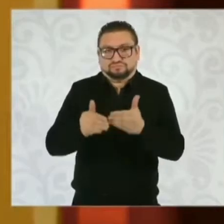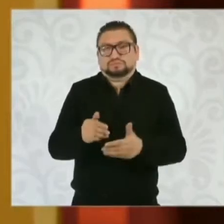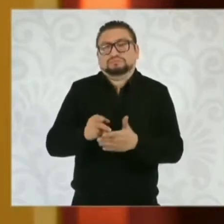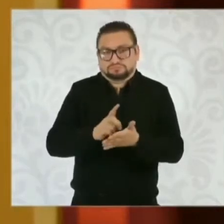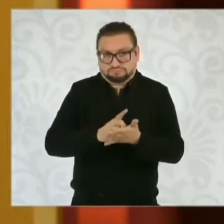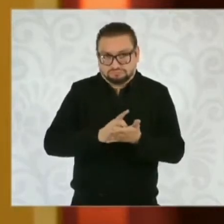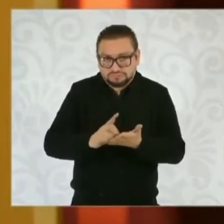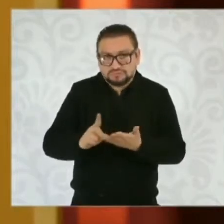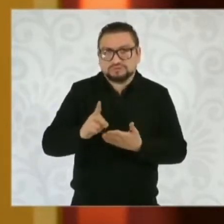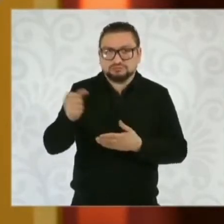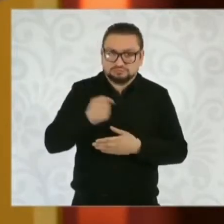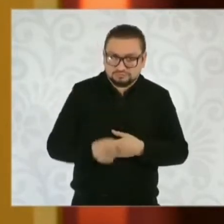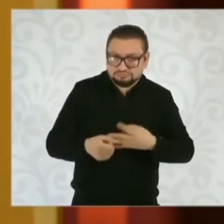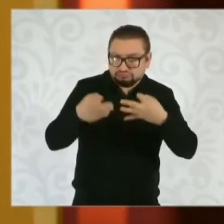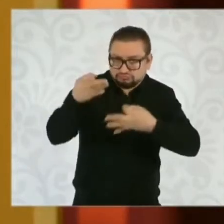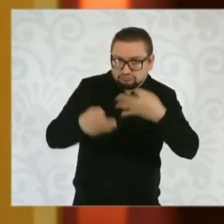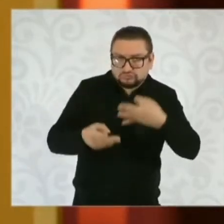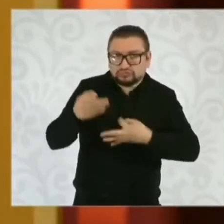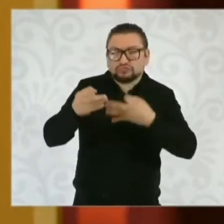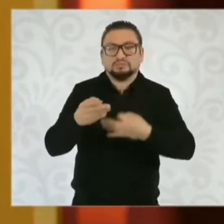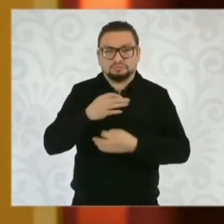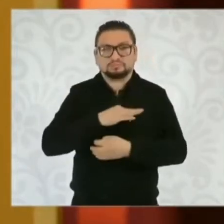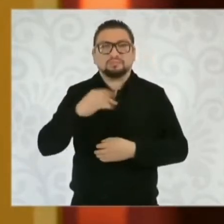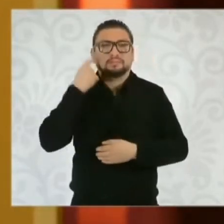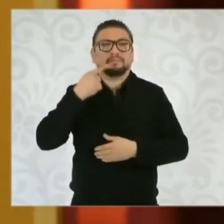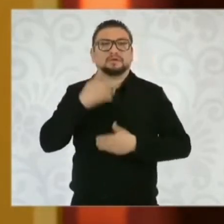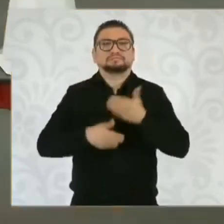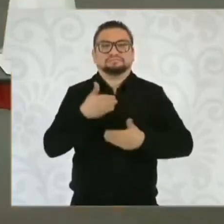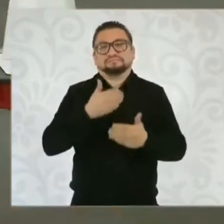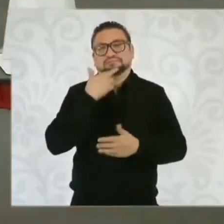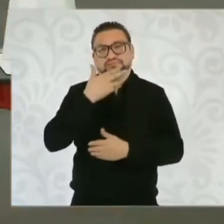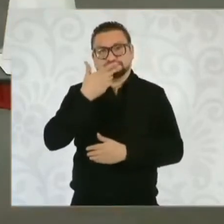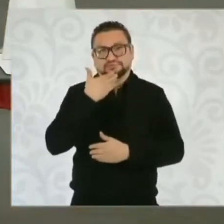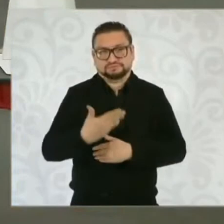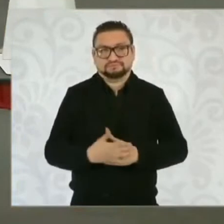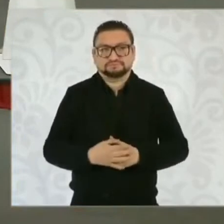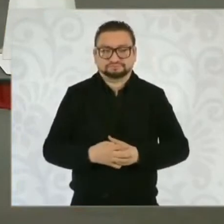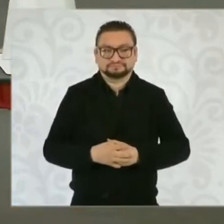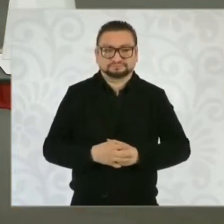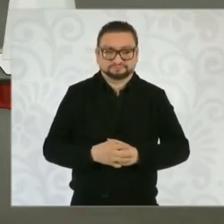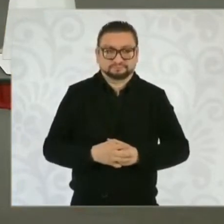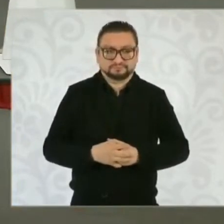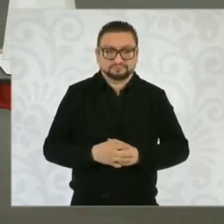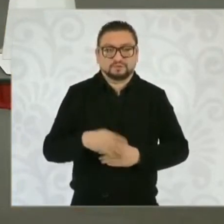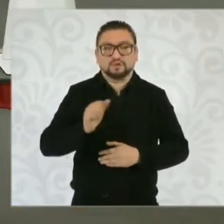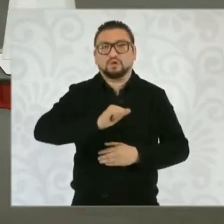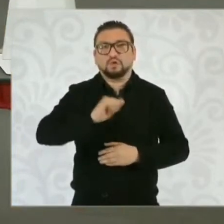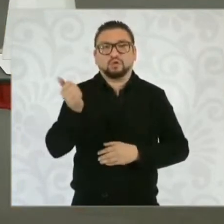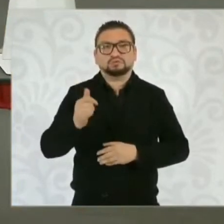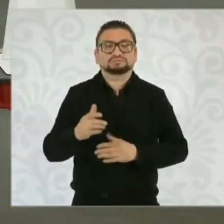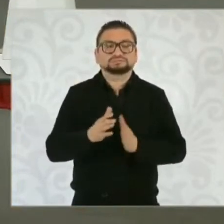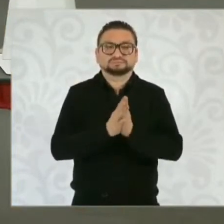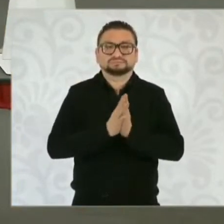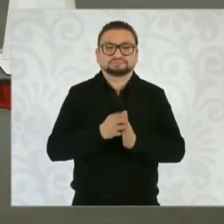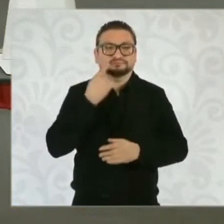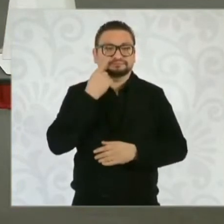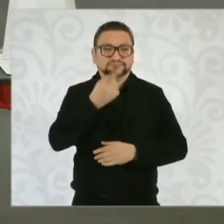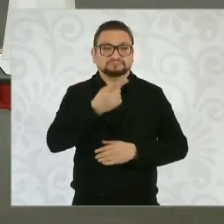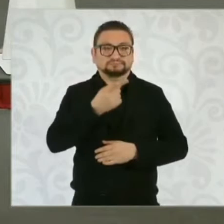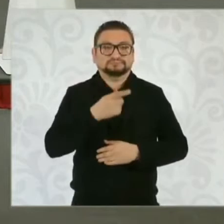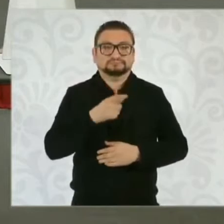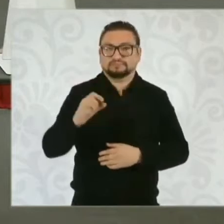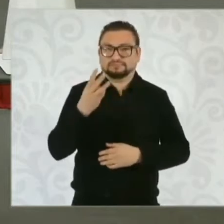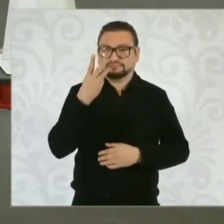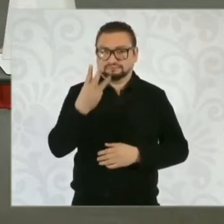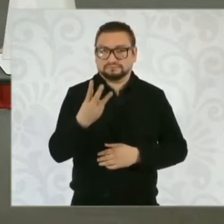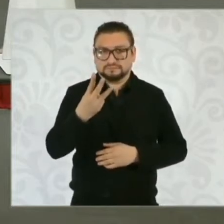de audiencia, para poder llevar a cabo el procedimiento adecuado. Adelante, por favor. Luego,